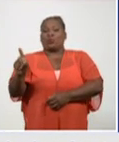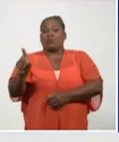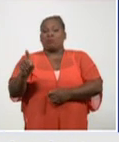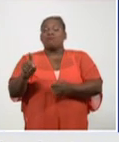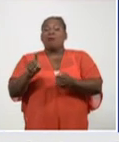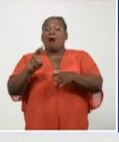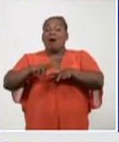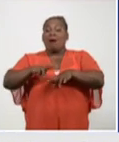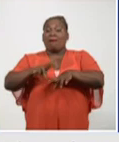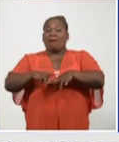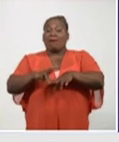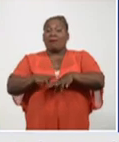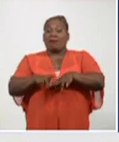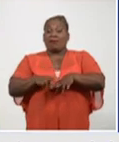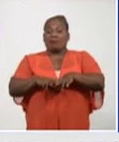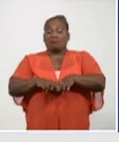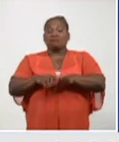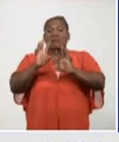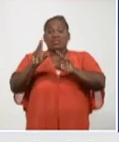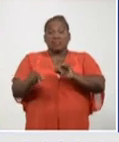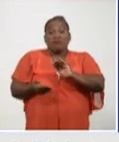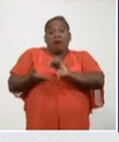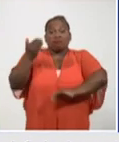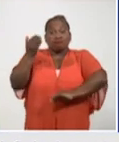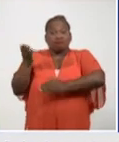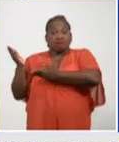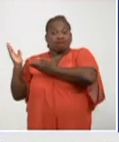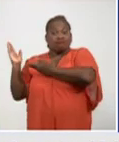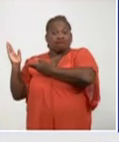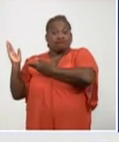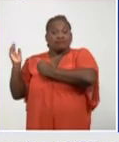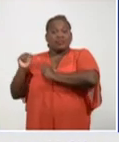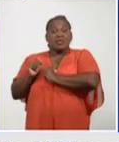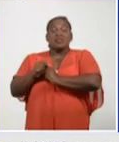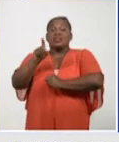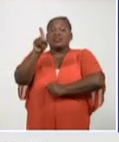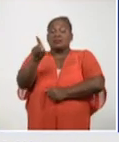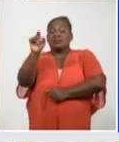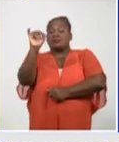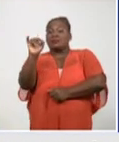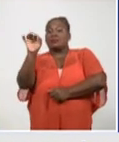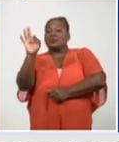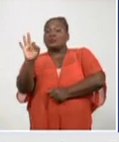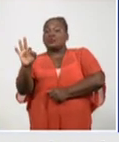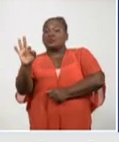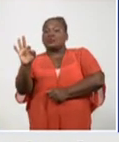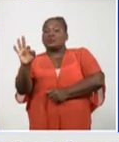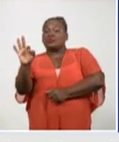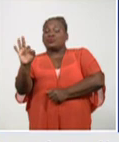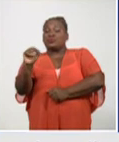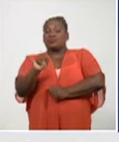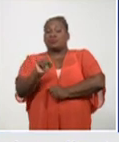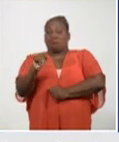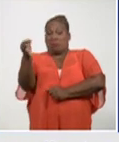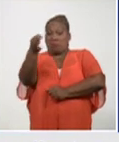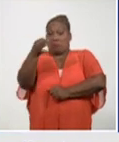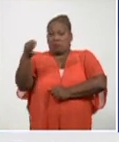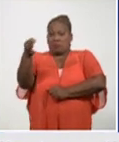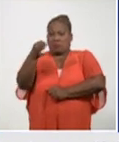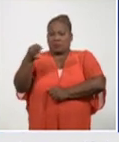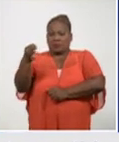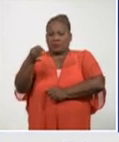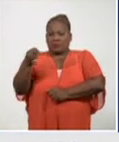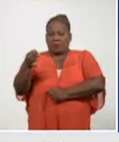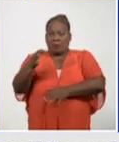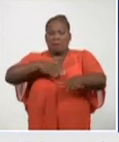una cifra elevada de casos autóctonos, 168, de los municipios: